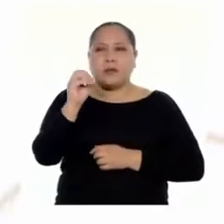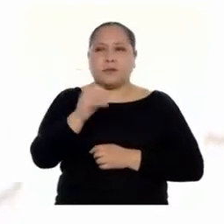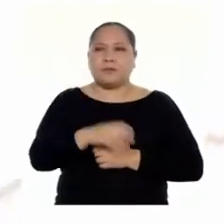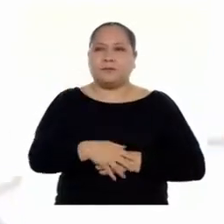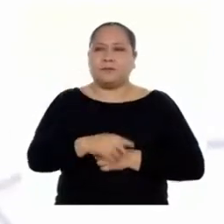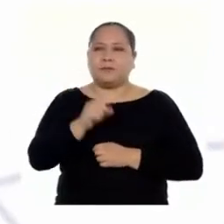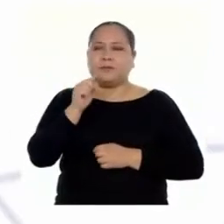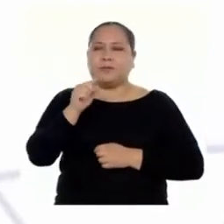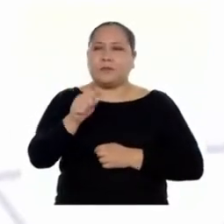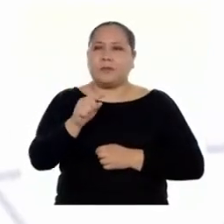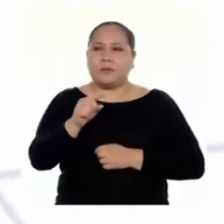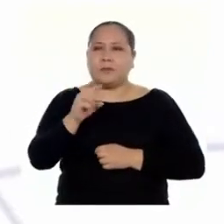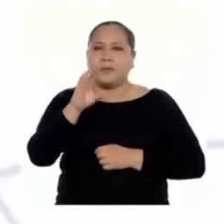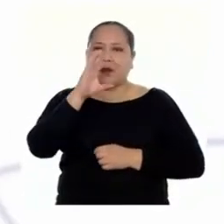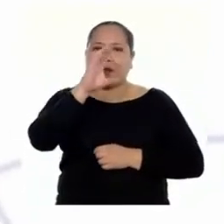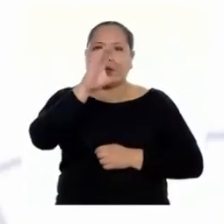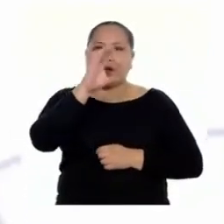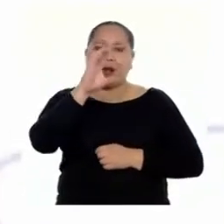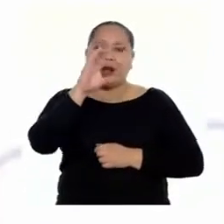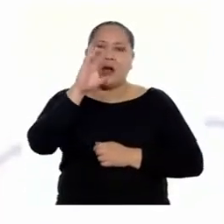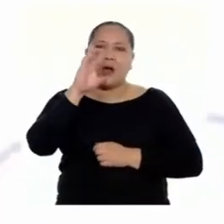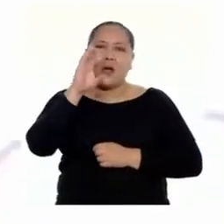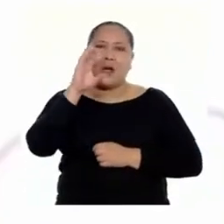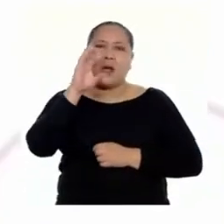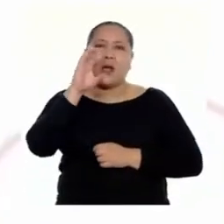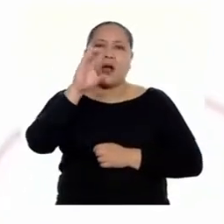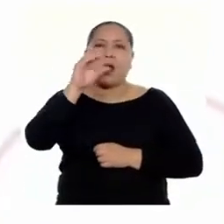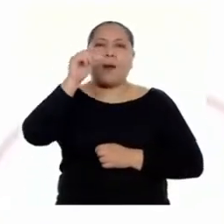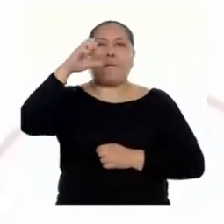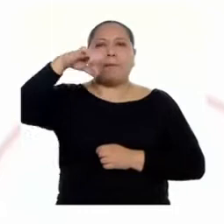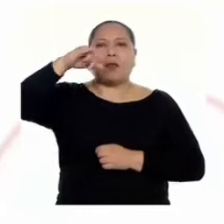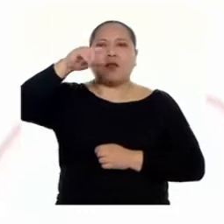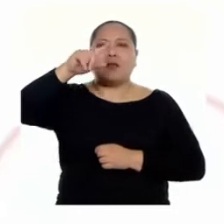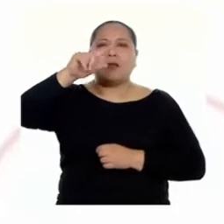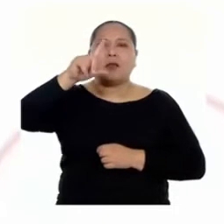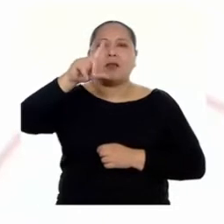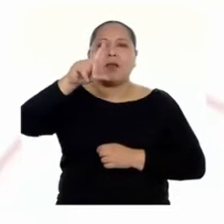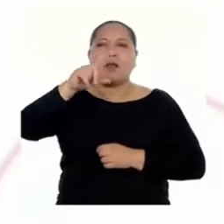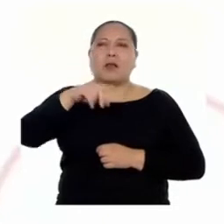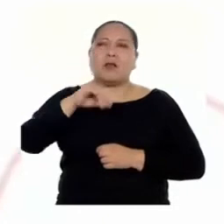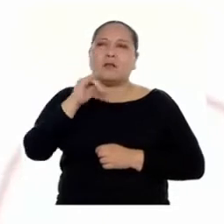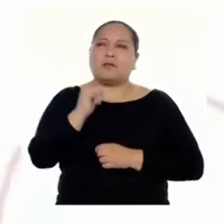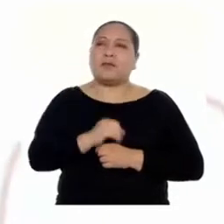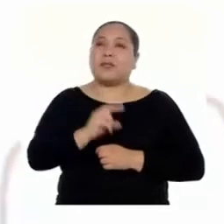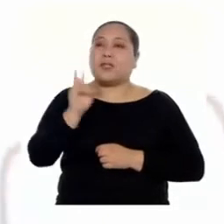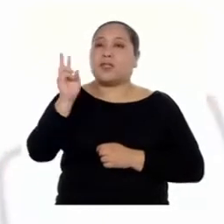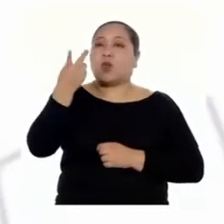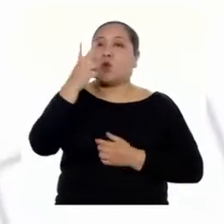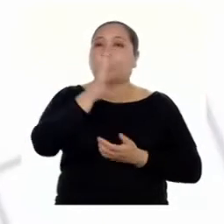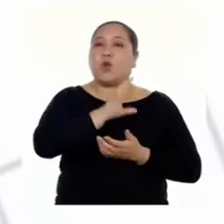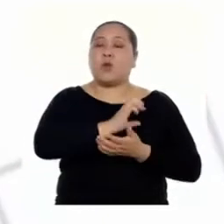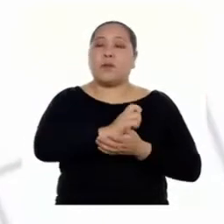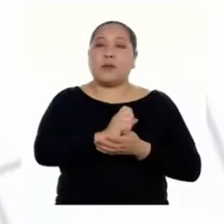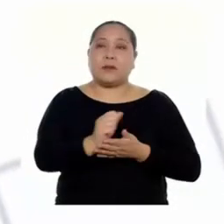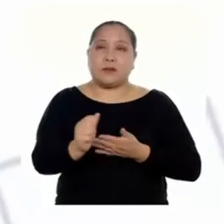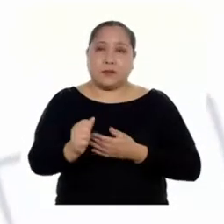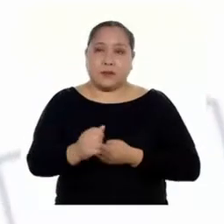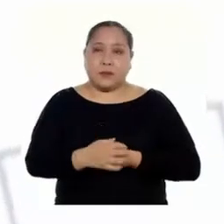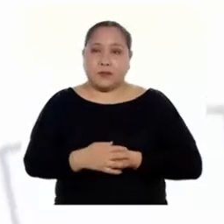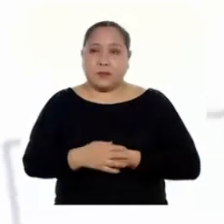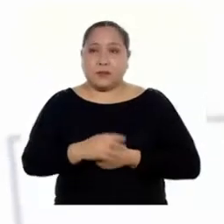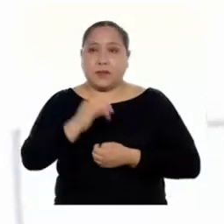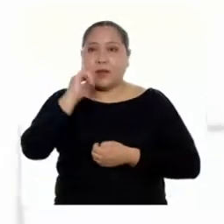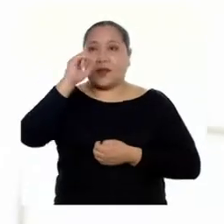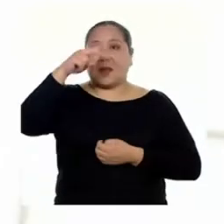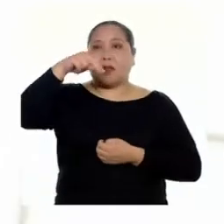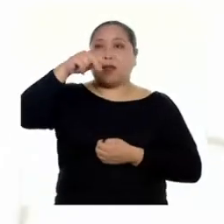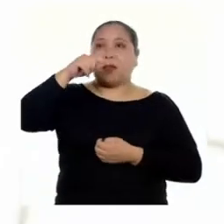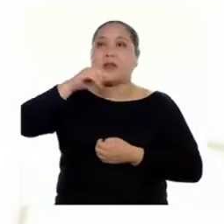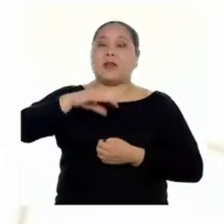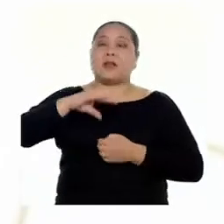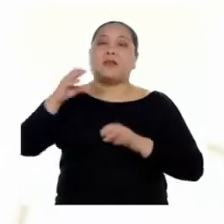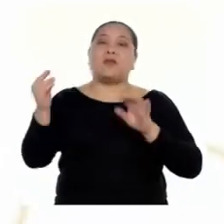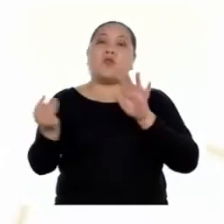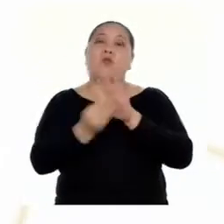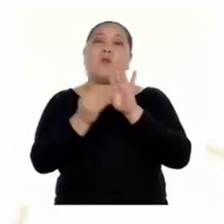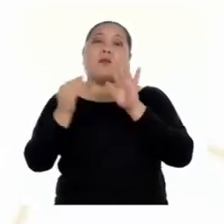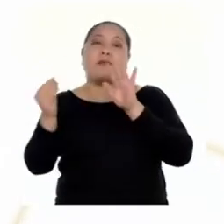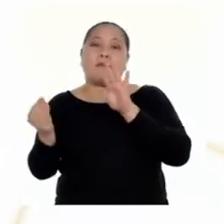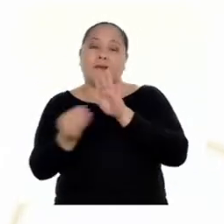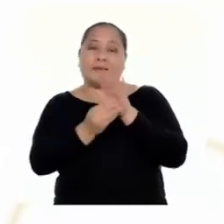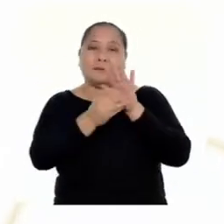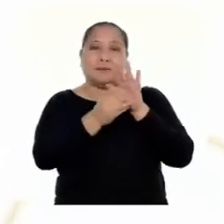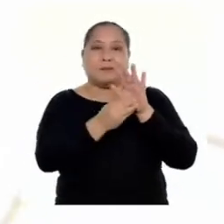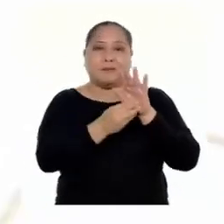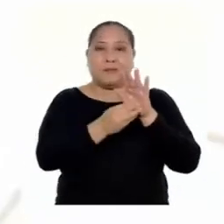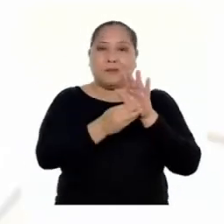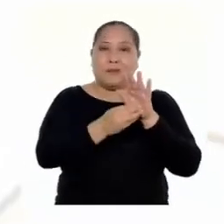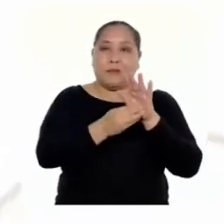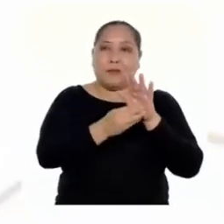que vendrían a ser el capital final. En el segundo mes, como ya lo mencionamos antes, el interés se acumula al capital inicial.